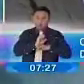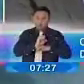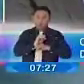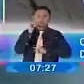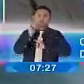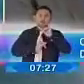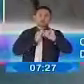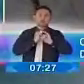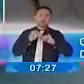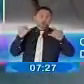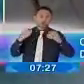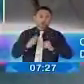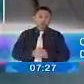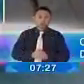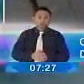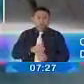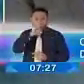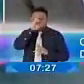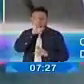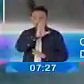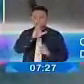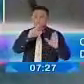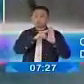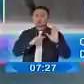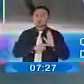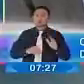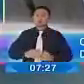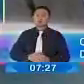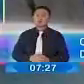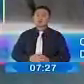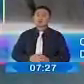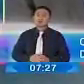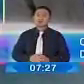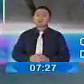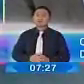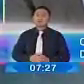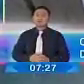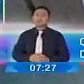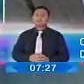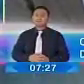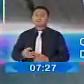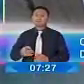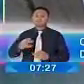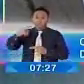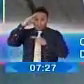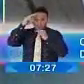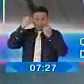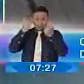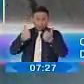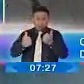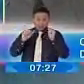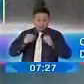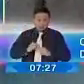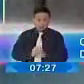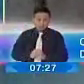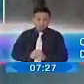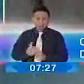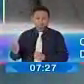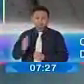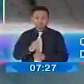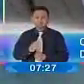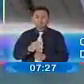cumple, sino a cualquier país del mundo que ejerza esta actividad. Esas son las buenas noticias, ministro. Vayamos a las malas.